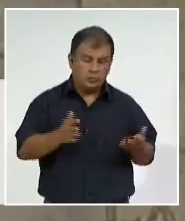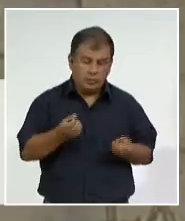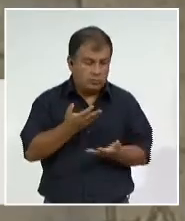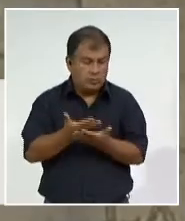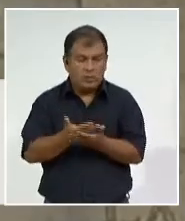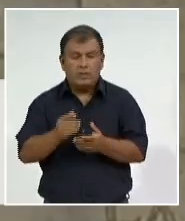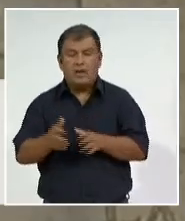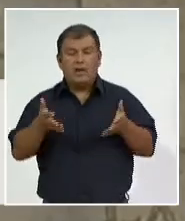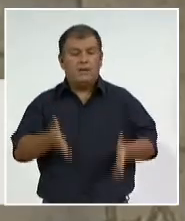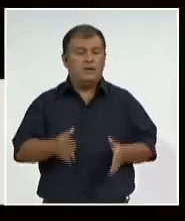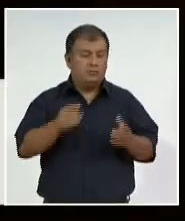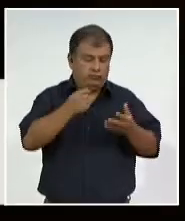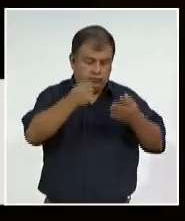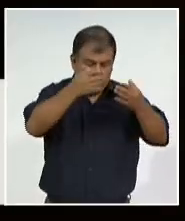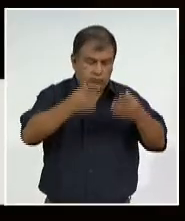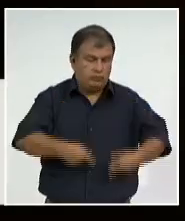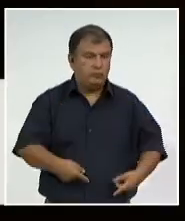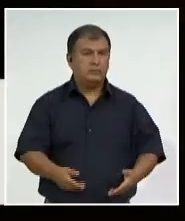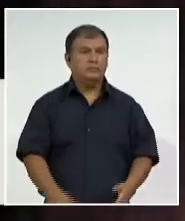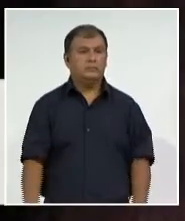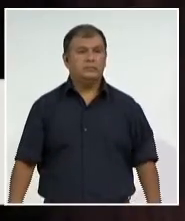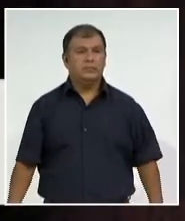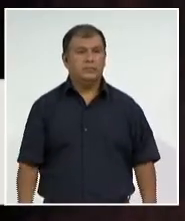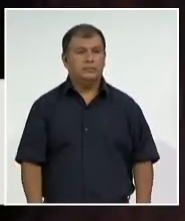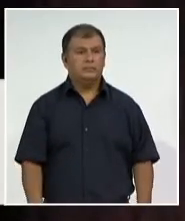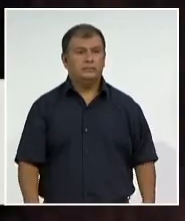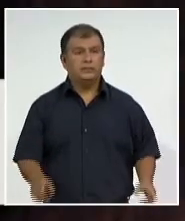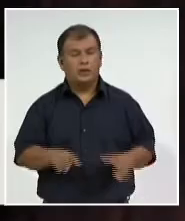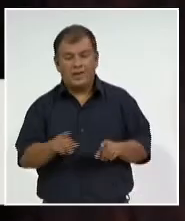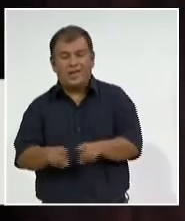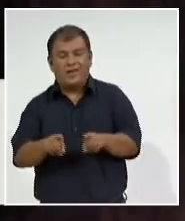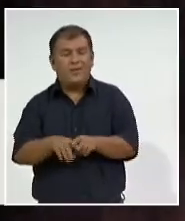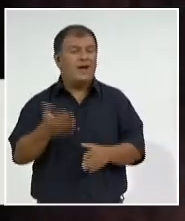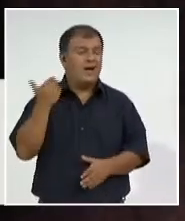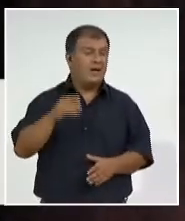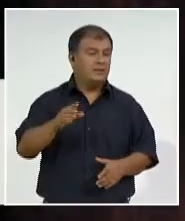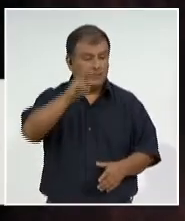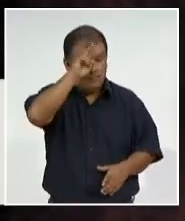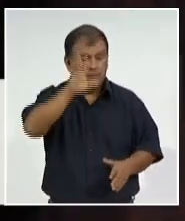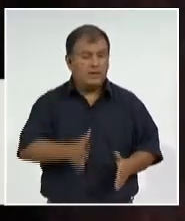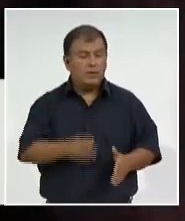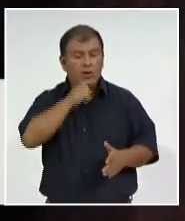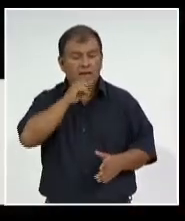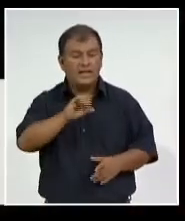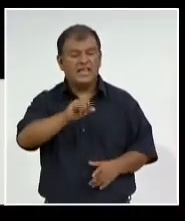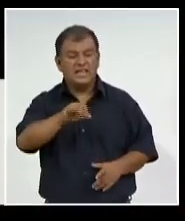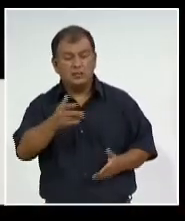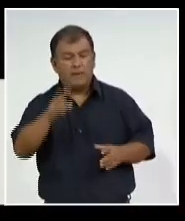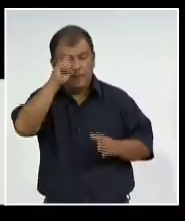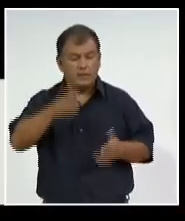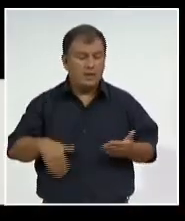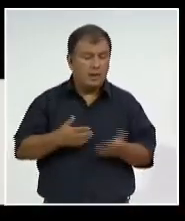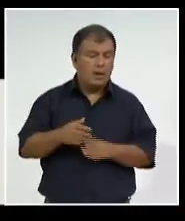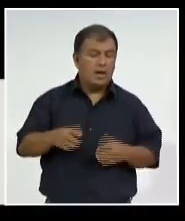perdido en sus operaciones con usted un caso similar al de nuestra compatriota ingrid encalada latorre una peruana que